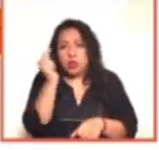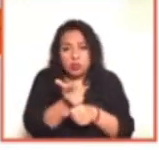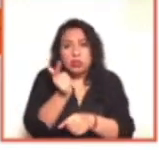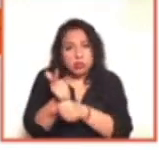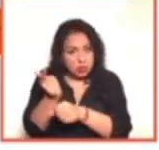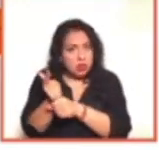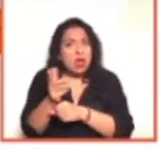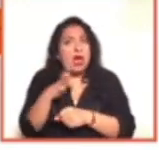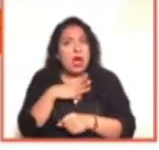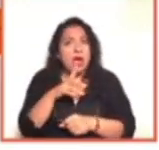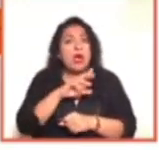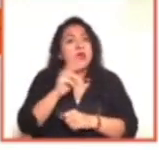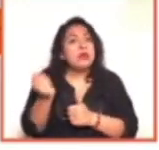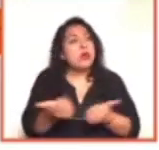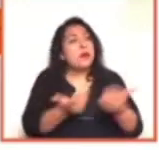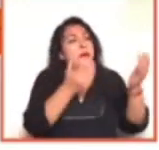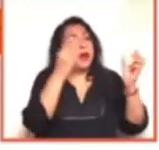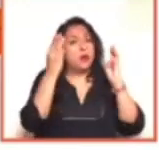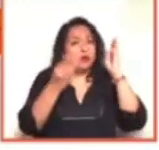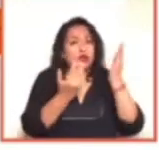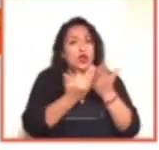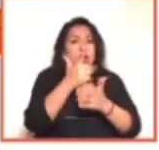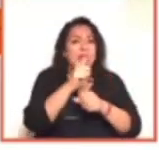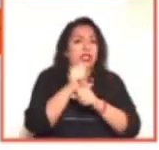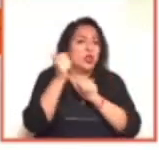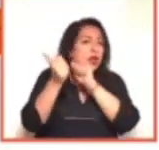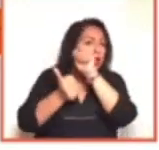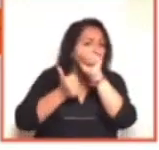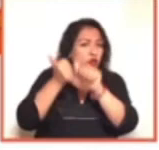en el Museo Nacional de Antropología y en otros